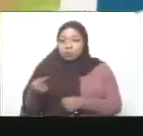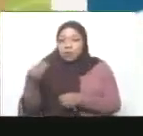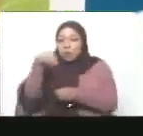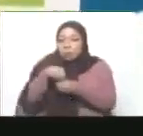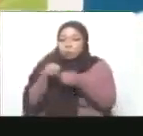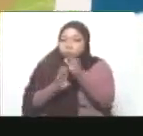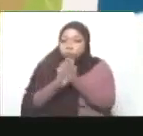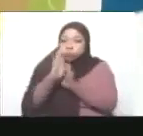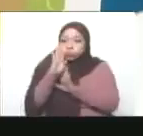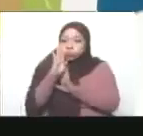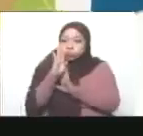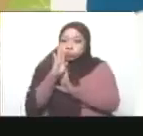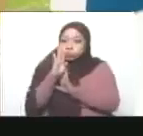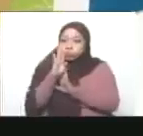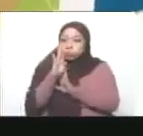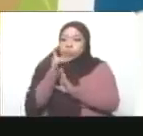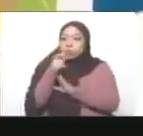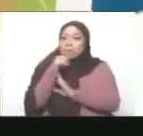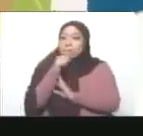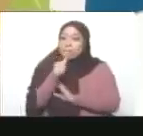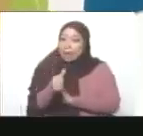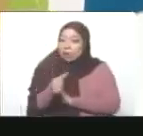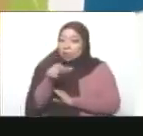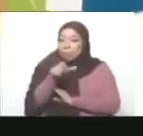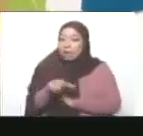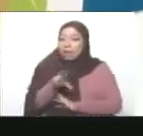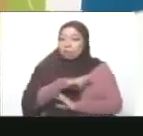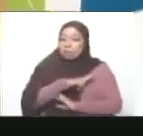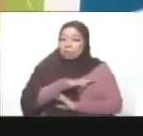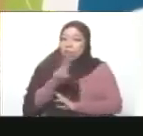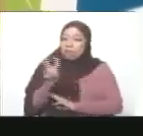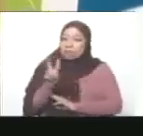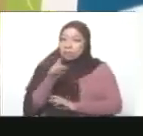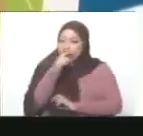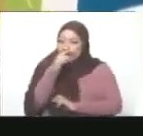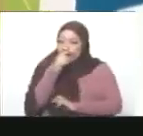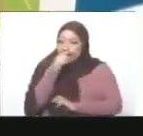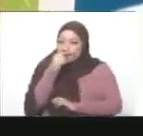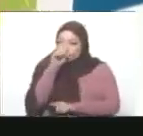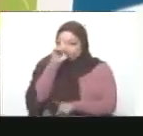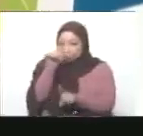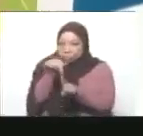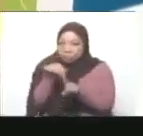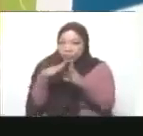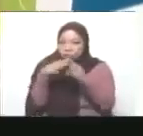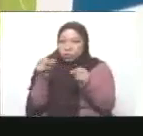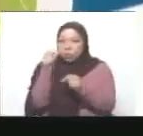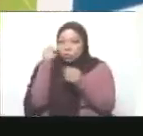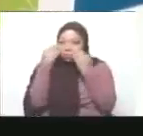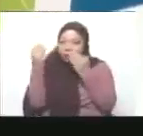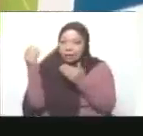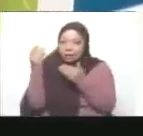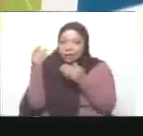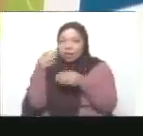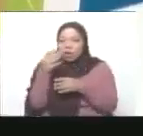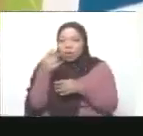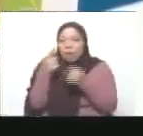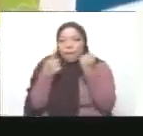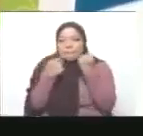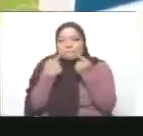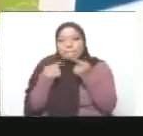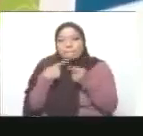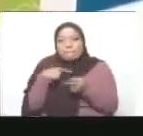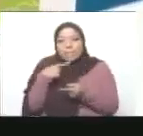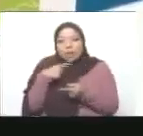involuciona muy negativamente con el objetivo, miren cómo está aquí, todo el territorio, la anexa en otra parte, y